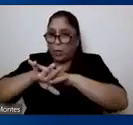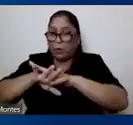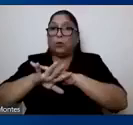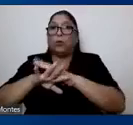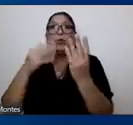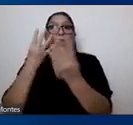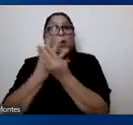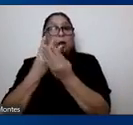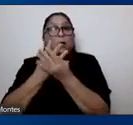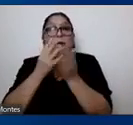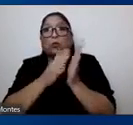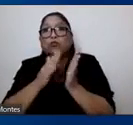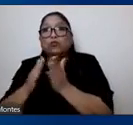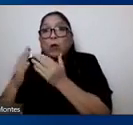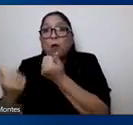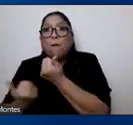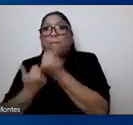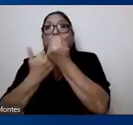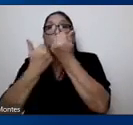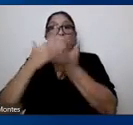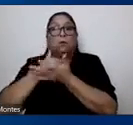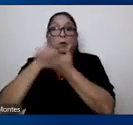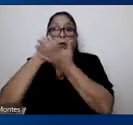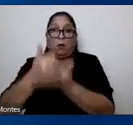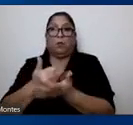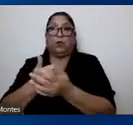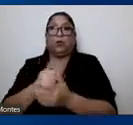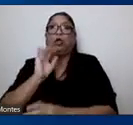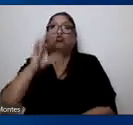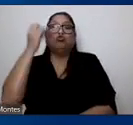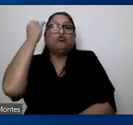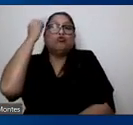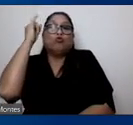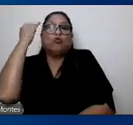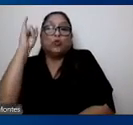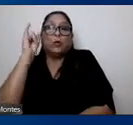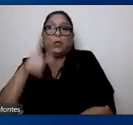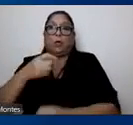a favor de su lógica